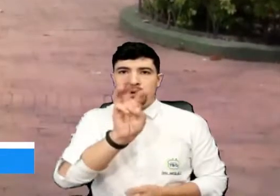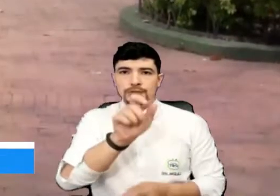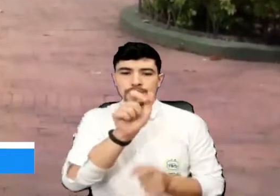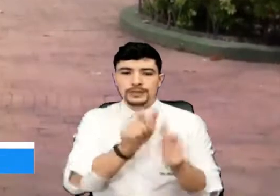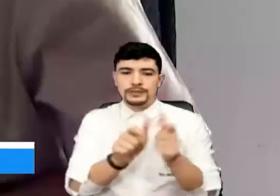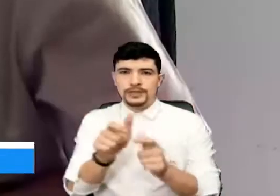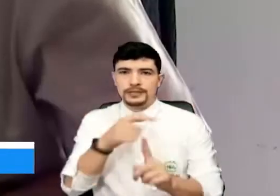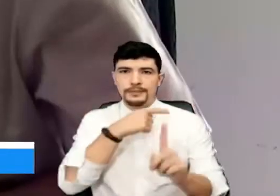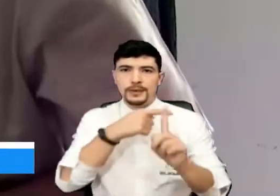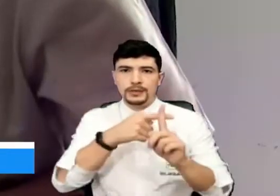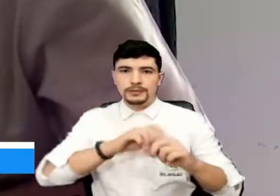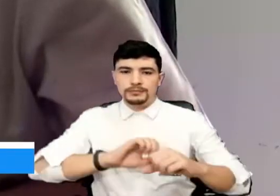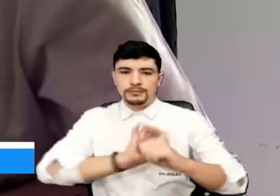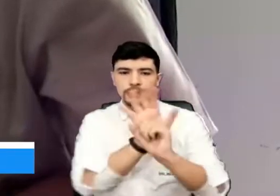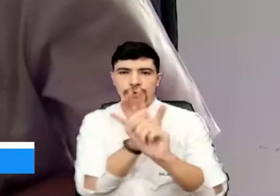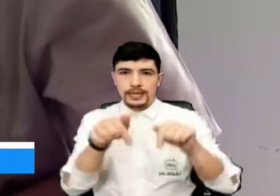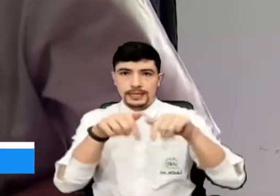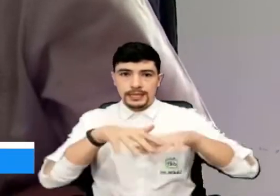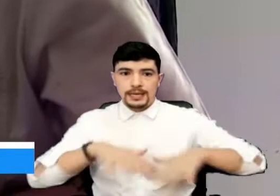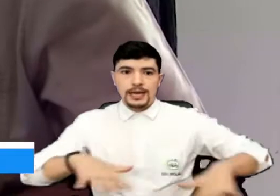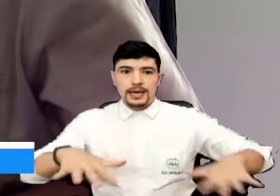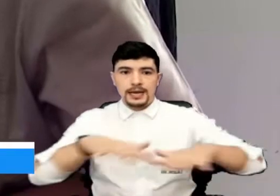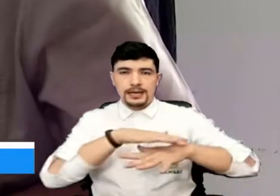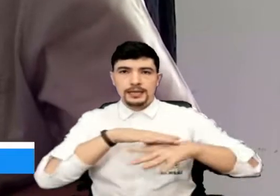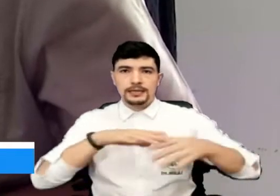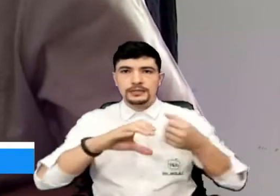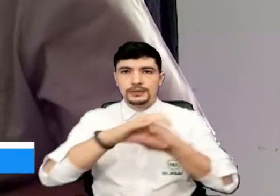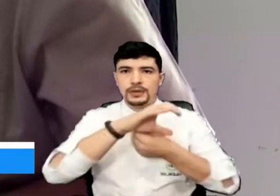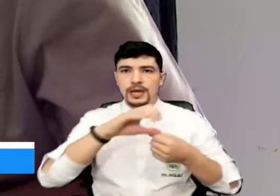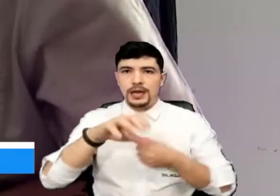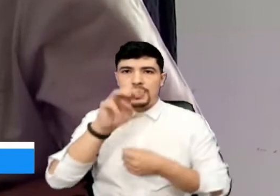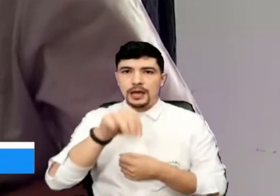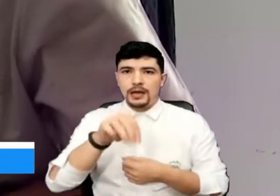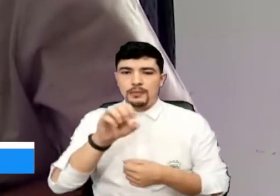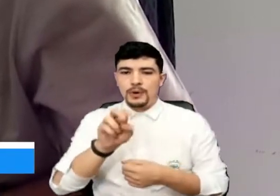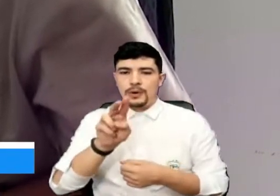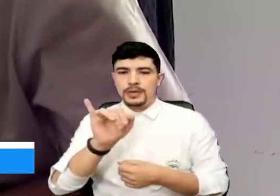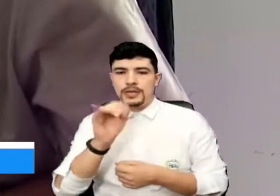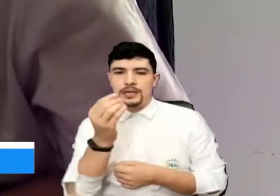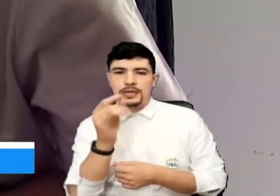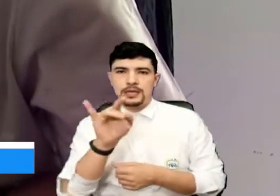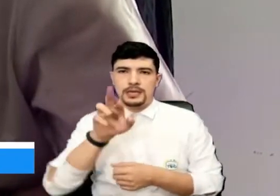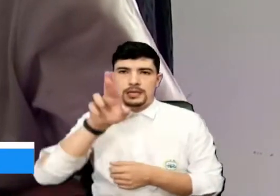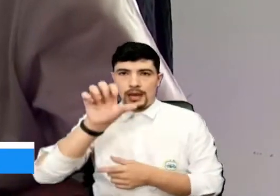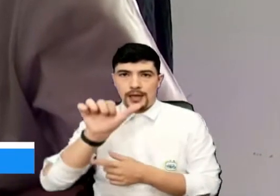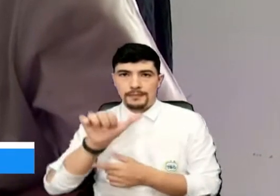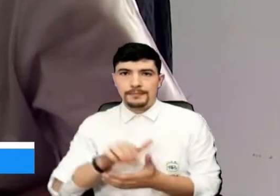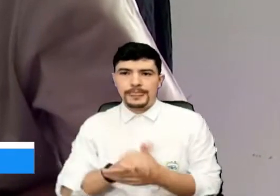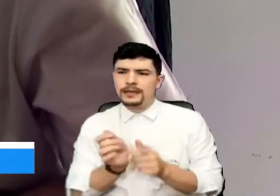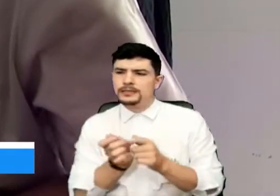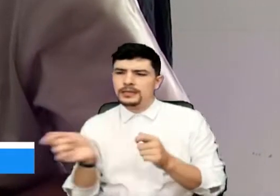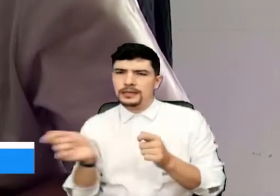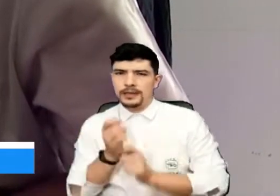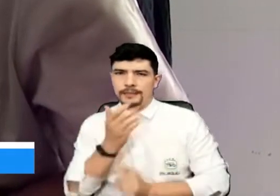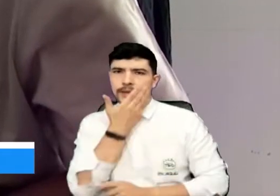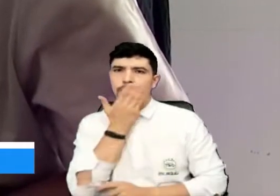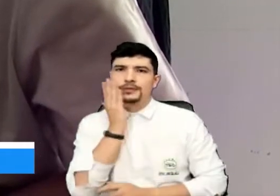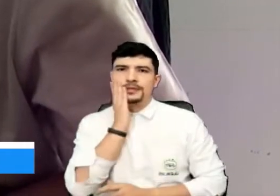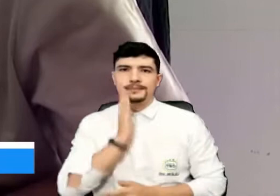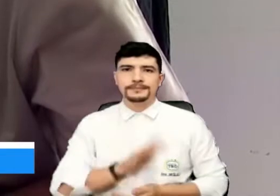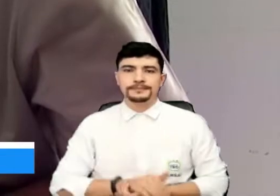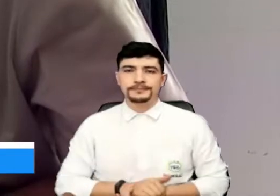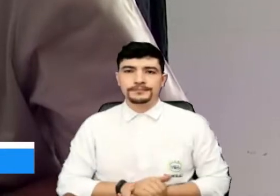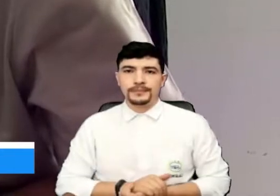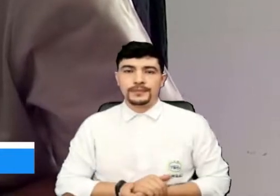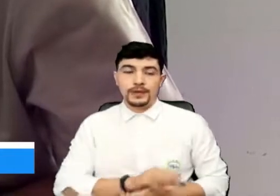peligro. La Secretaría de Salud Departamental confirmó para el municipio de Moniquirá 3 casos nuevos